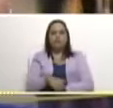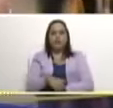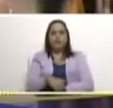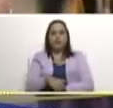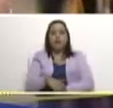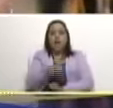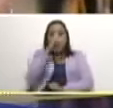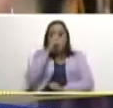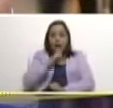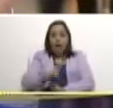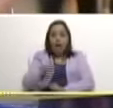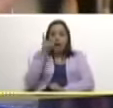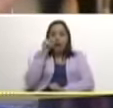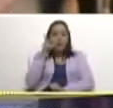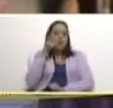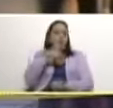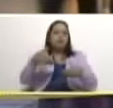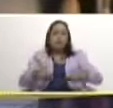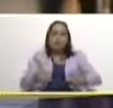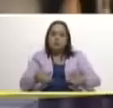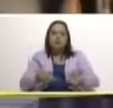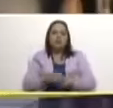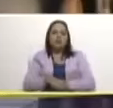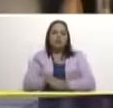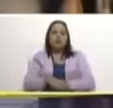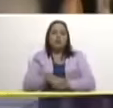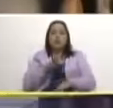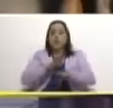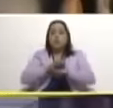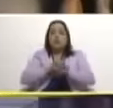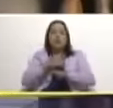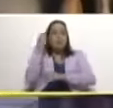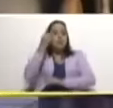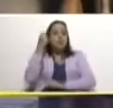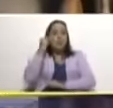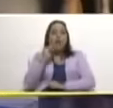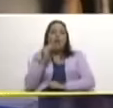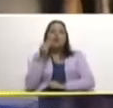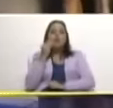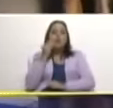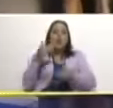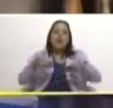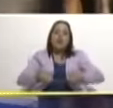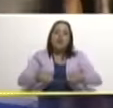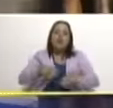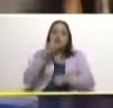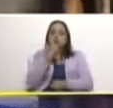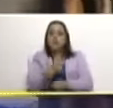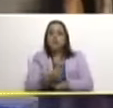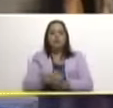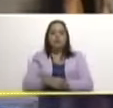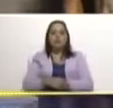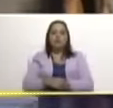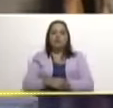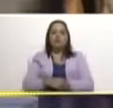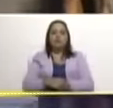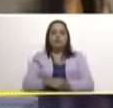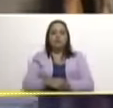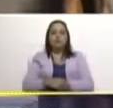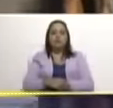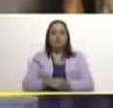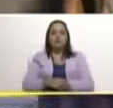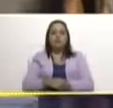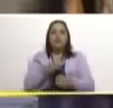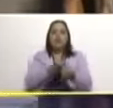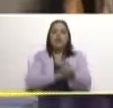a la edad en que los hombres no luchan porque creen vanos e inútiles los esfuerzos por el bien, el